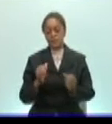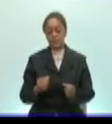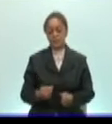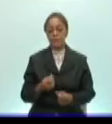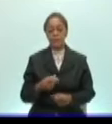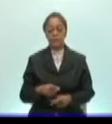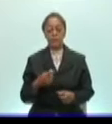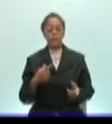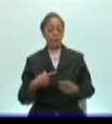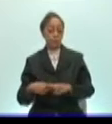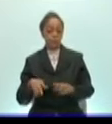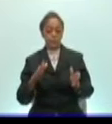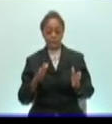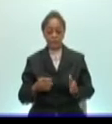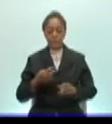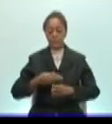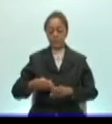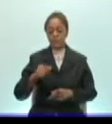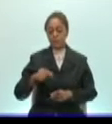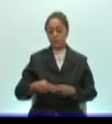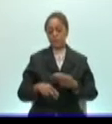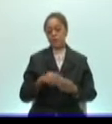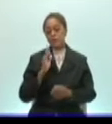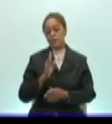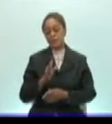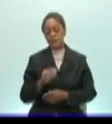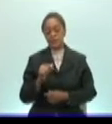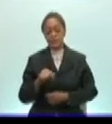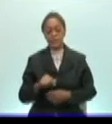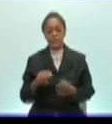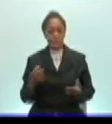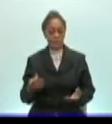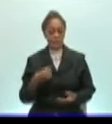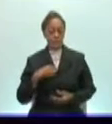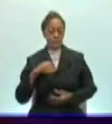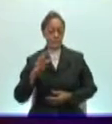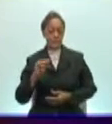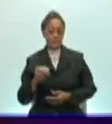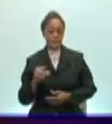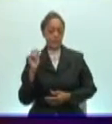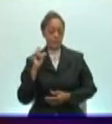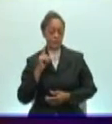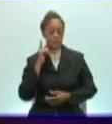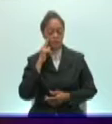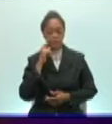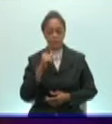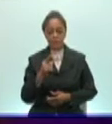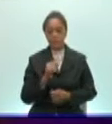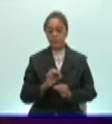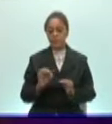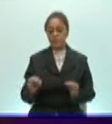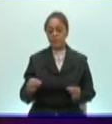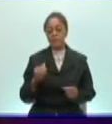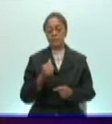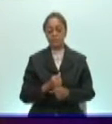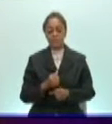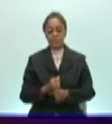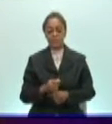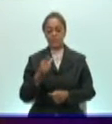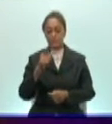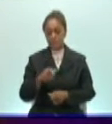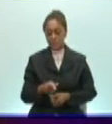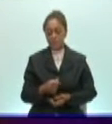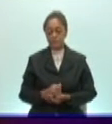otros periodos históricos, pero vamos a seguir. Quiere decir que cuando enfocamos cada una de estas líneas, vamos a trabajarlo en este